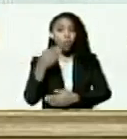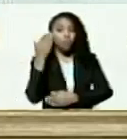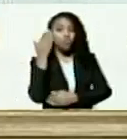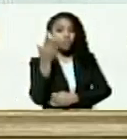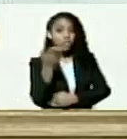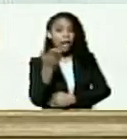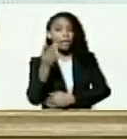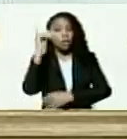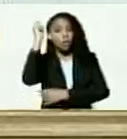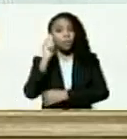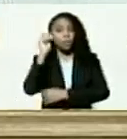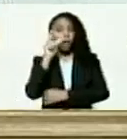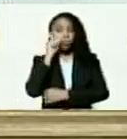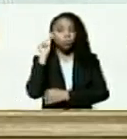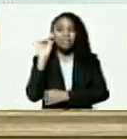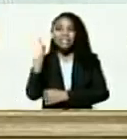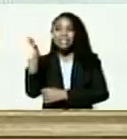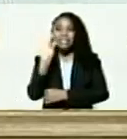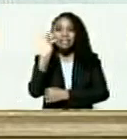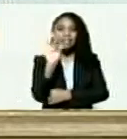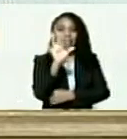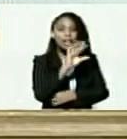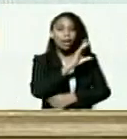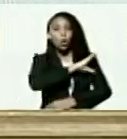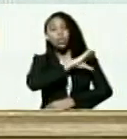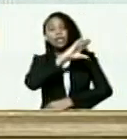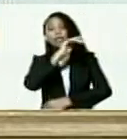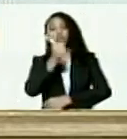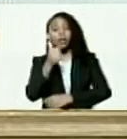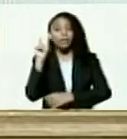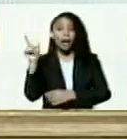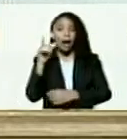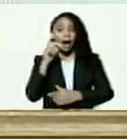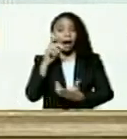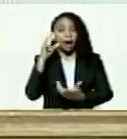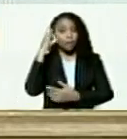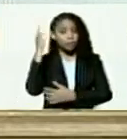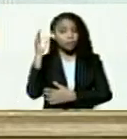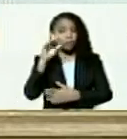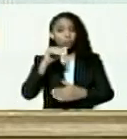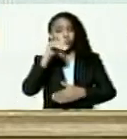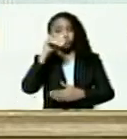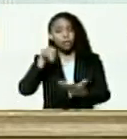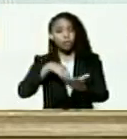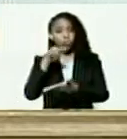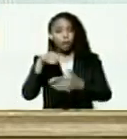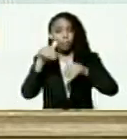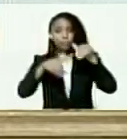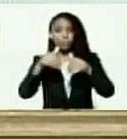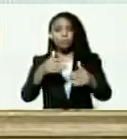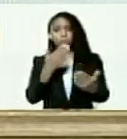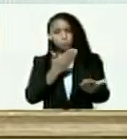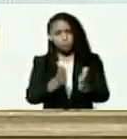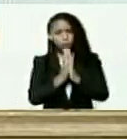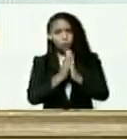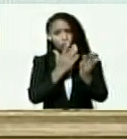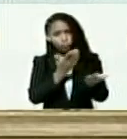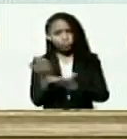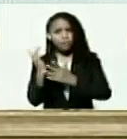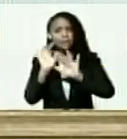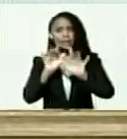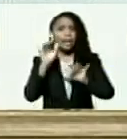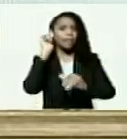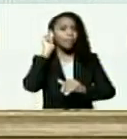diputadas y diputados, seleccionar a las rectoras y rectores del Poder Electoral. Sírvase, por favor, ciudadana secretaria,